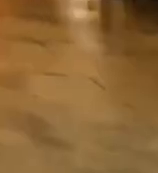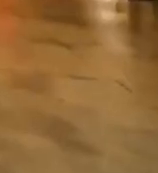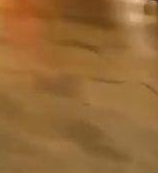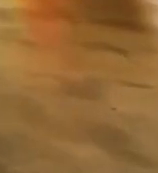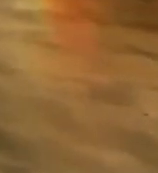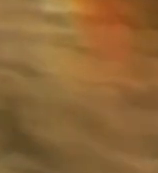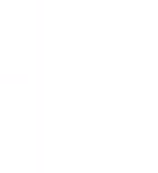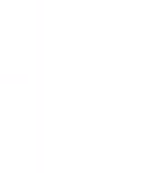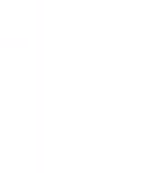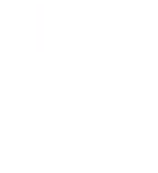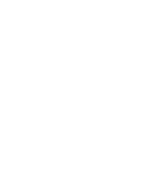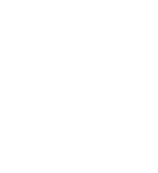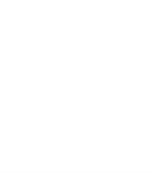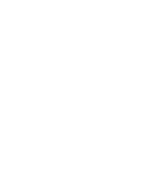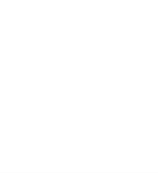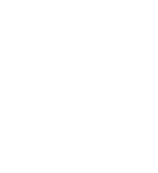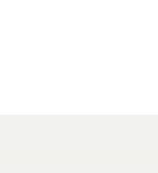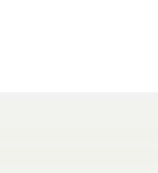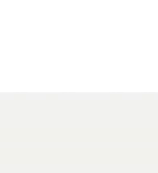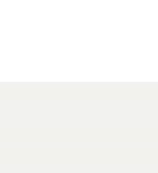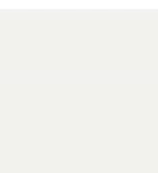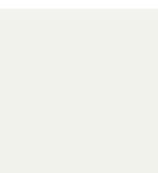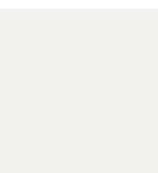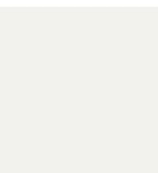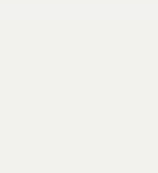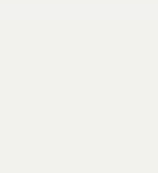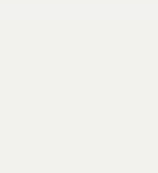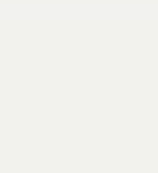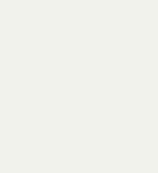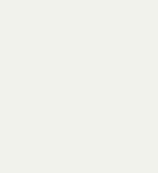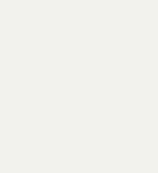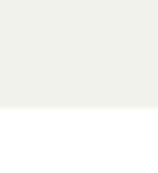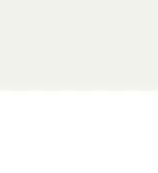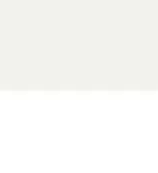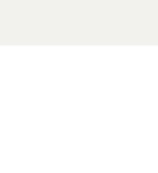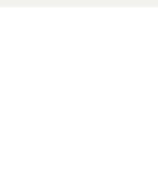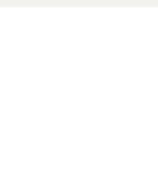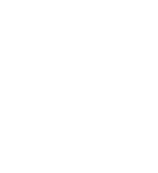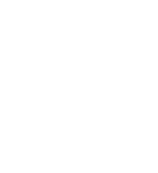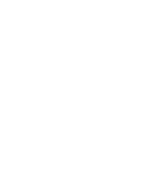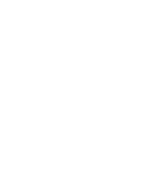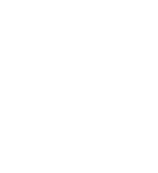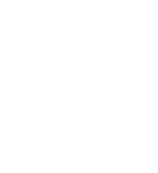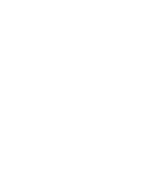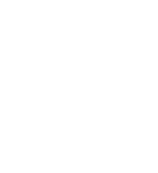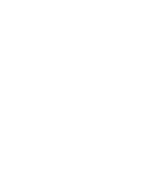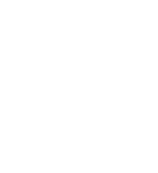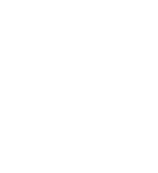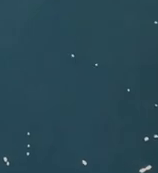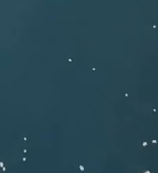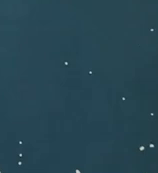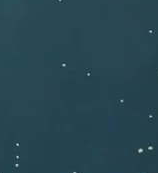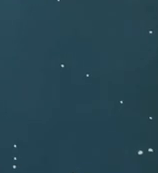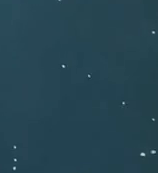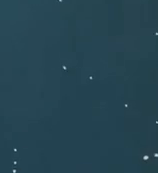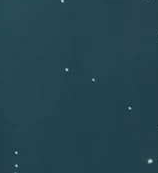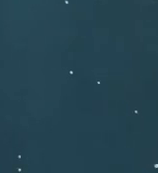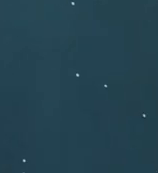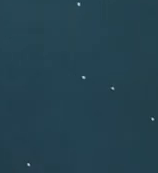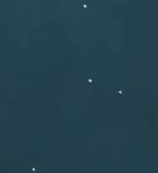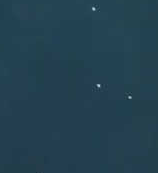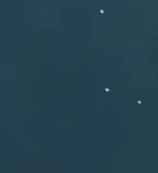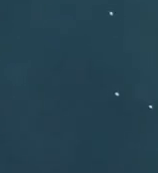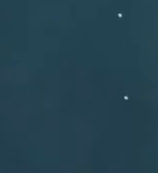realizada en conjunto con la fundación simens organización sin fines de lucro que promueve el desarrollo social en América Latina trabajamos juntos